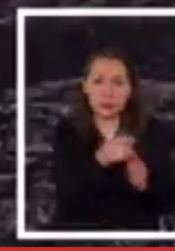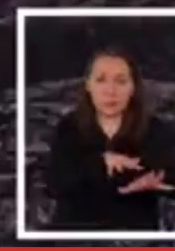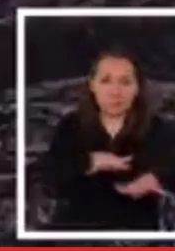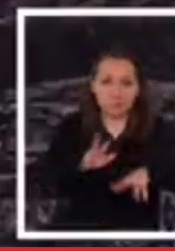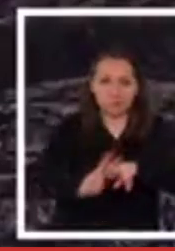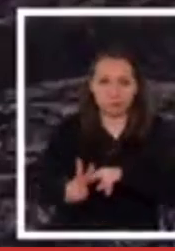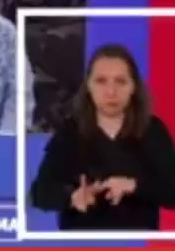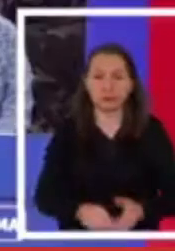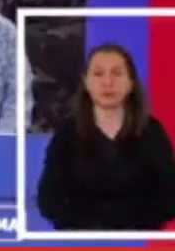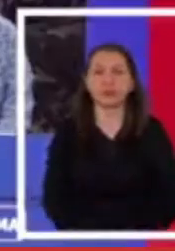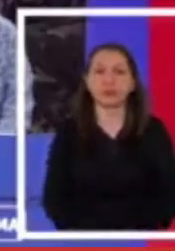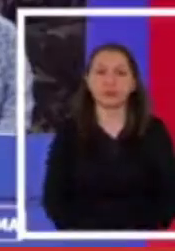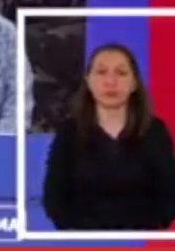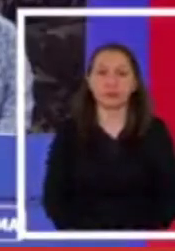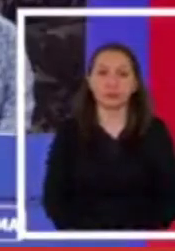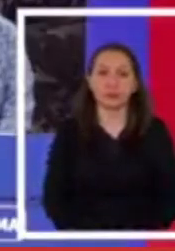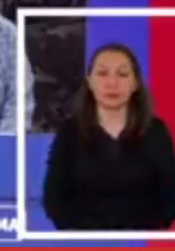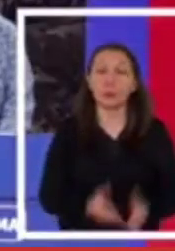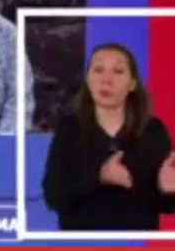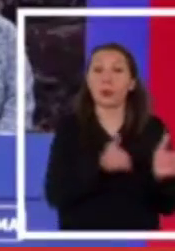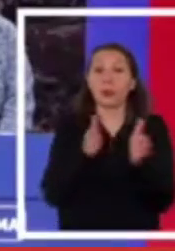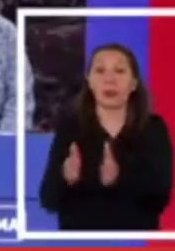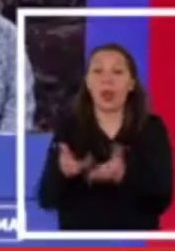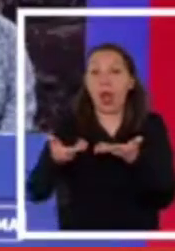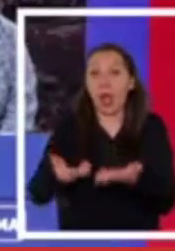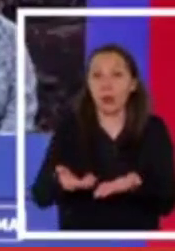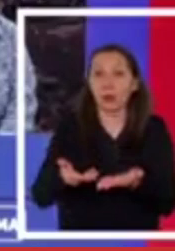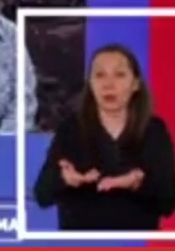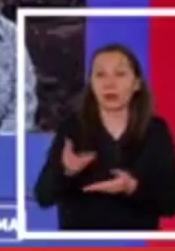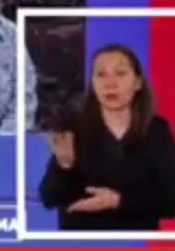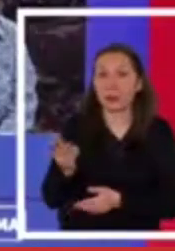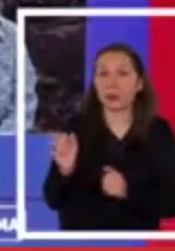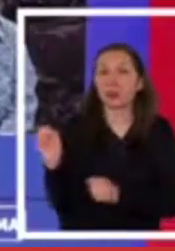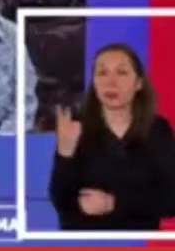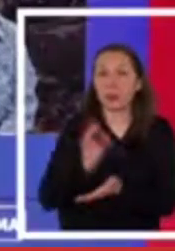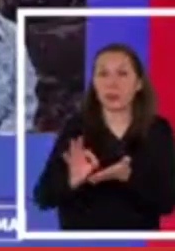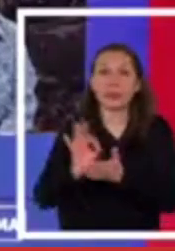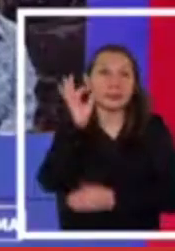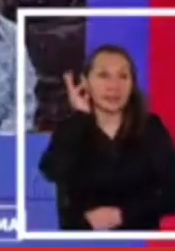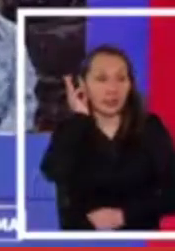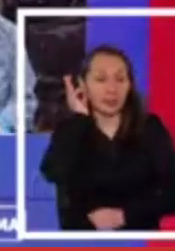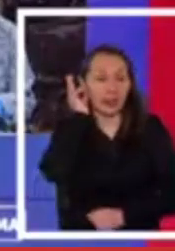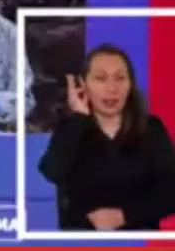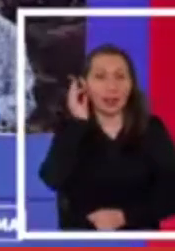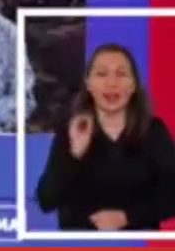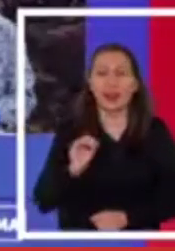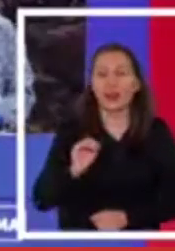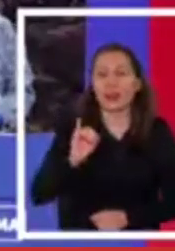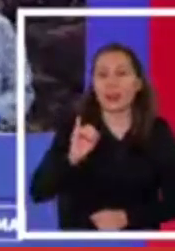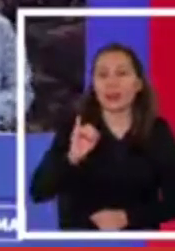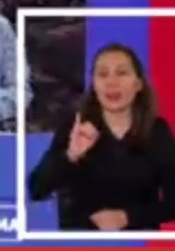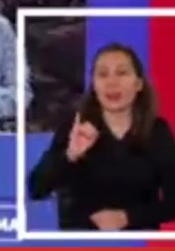estas acciones pasamos Entonces ahora que con la subsecretaria María